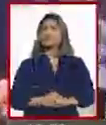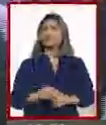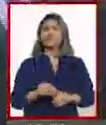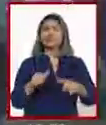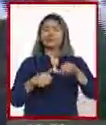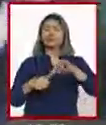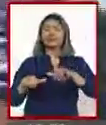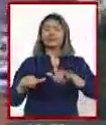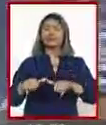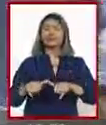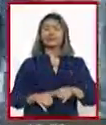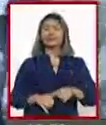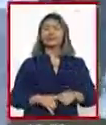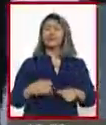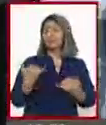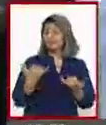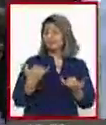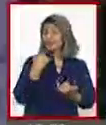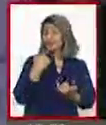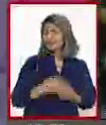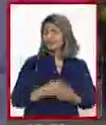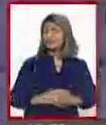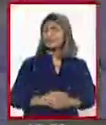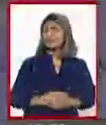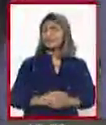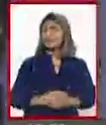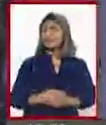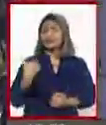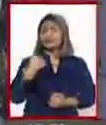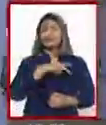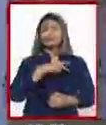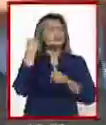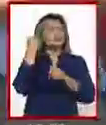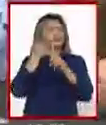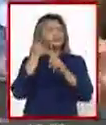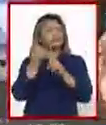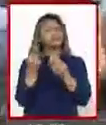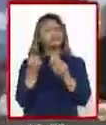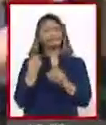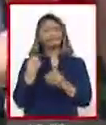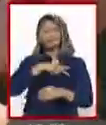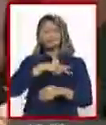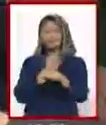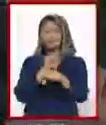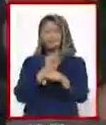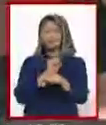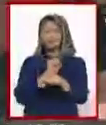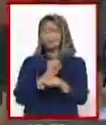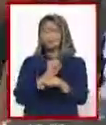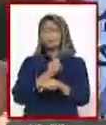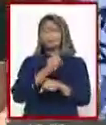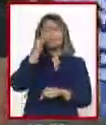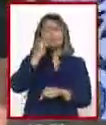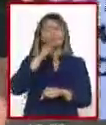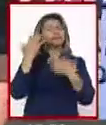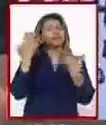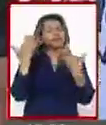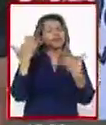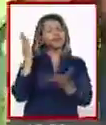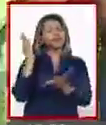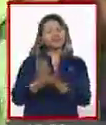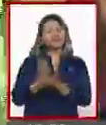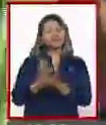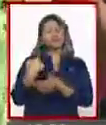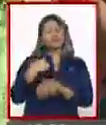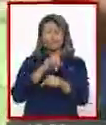arquitecta licenciada. Es que no debe hacernos esto. Nosotros estamos luchando por nuestra fuente de trabajo. Ella no puede coartar nuestra fuente de